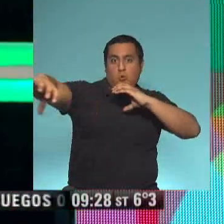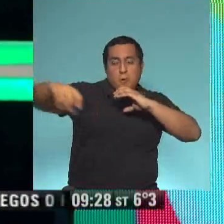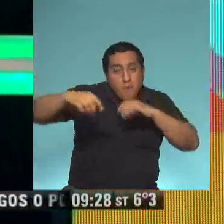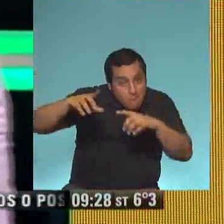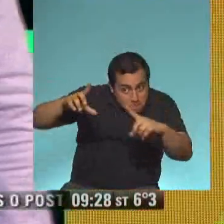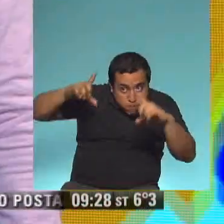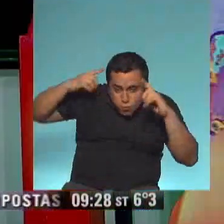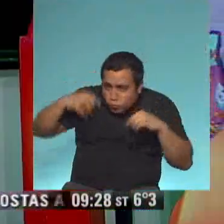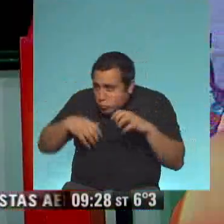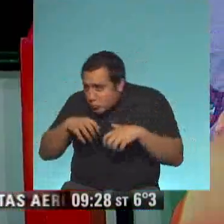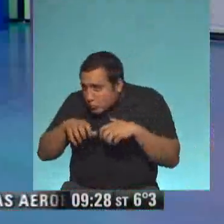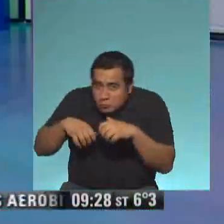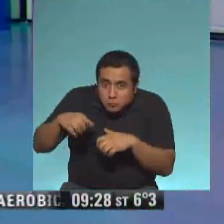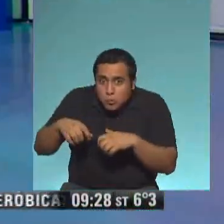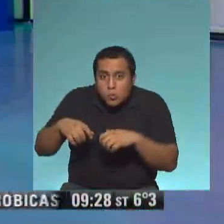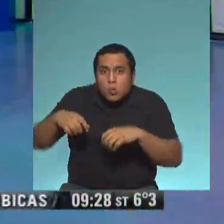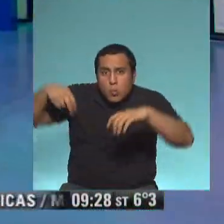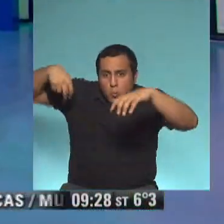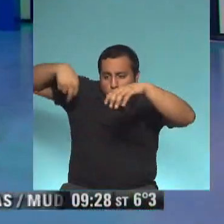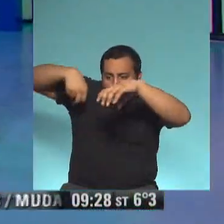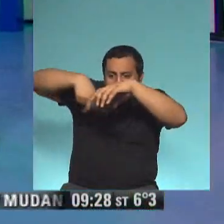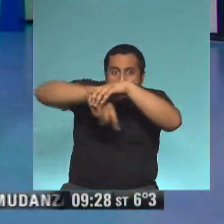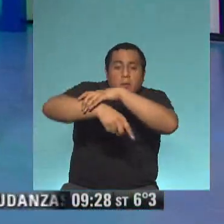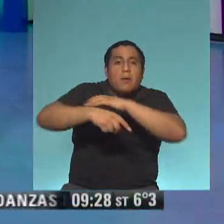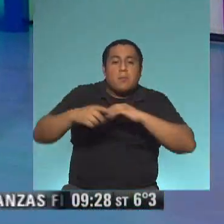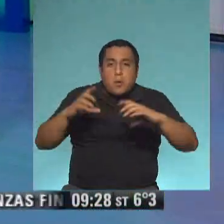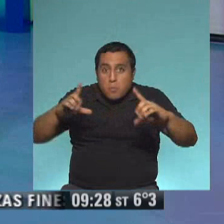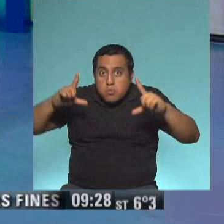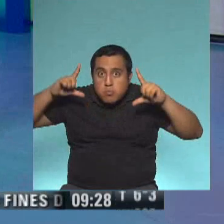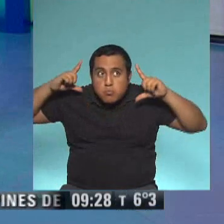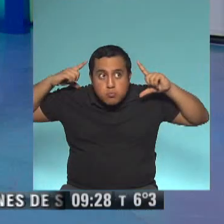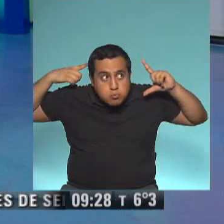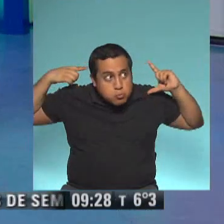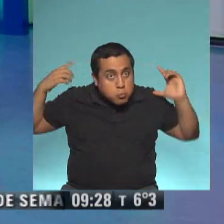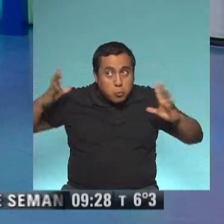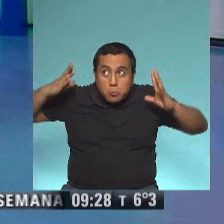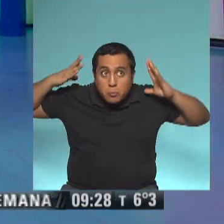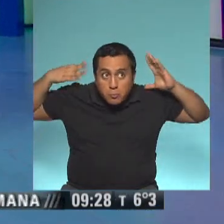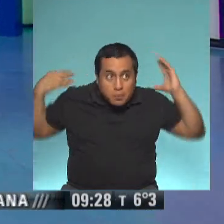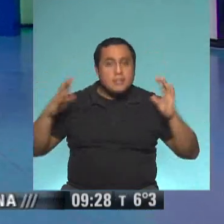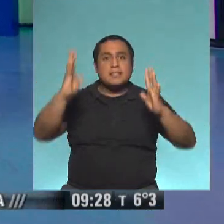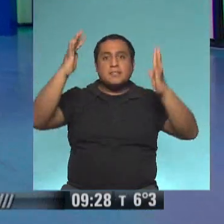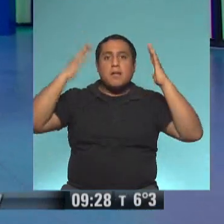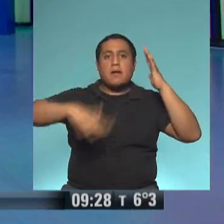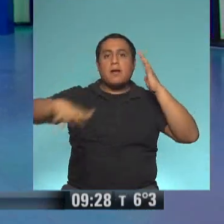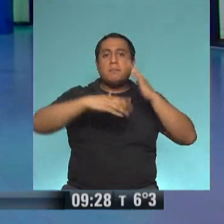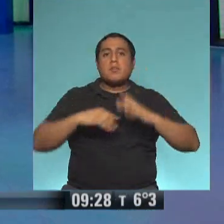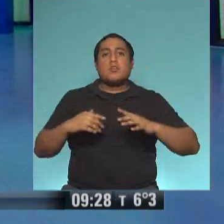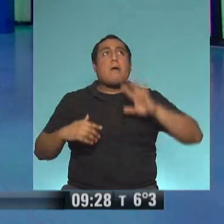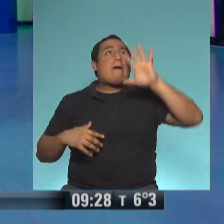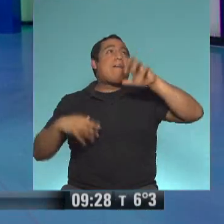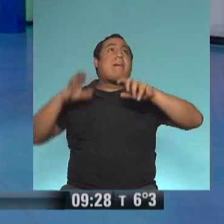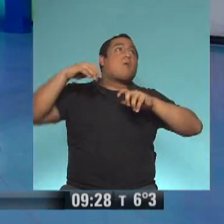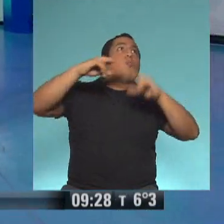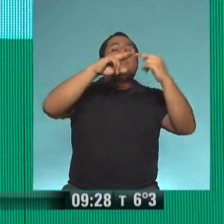que pasaban por. Sí. Pasaban túneles. El túnel que daba a la selva, claro que sí. Claro. Y yo me trepé como si fuese un puente levadizo en la